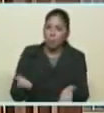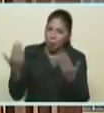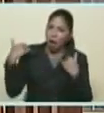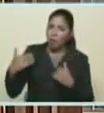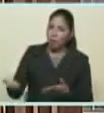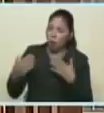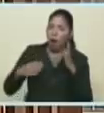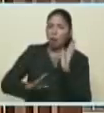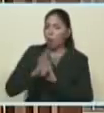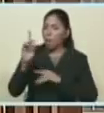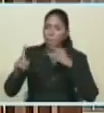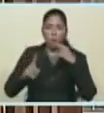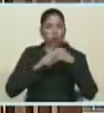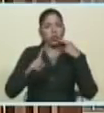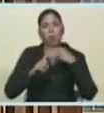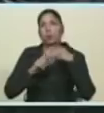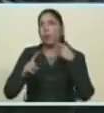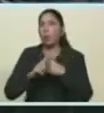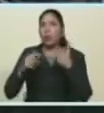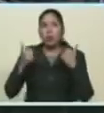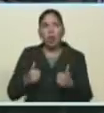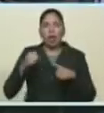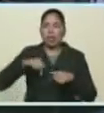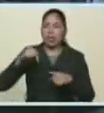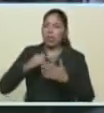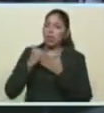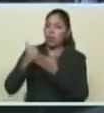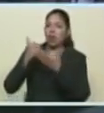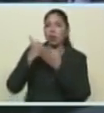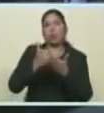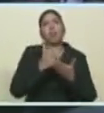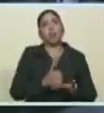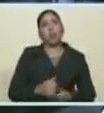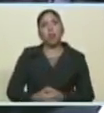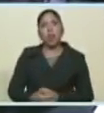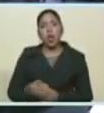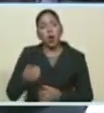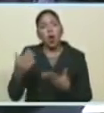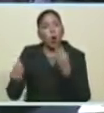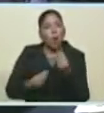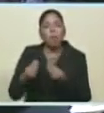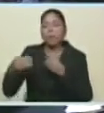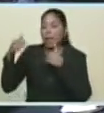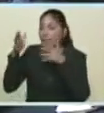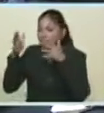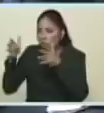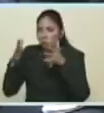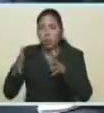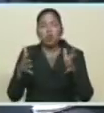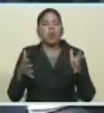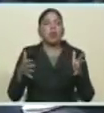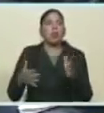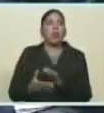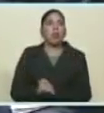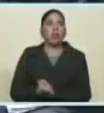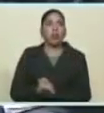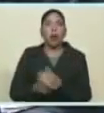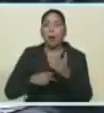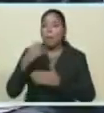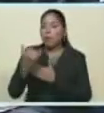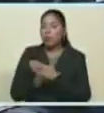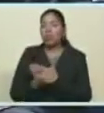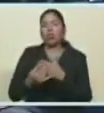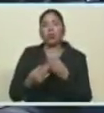vez más eficiente. Y ayudemos desde aquí. Ayudemos con asesoría, ingeniería, para que los proyectos